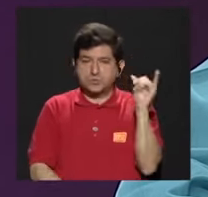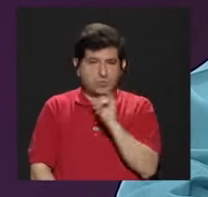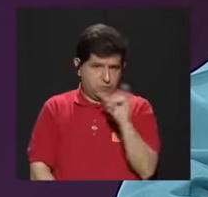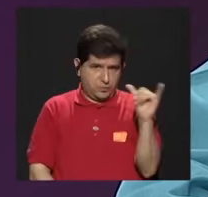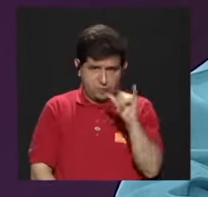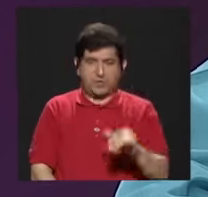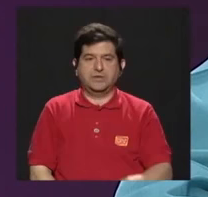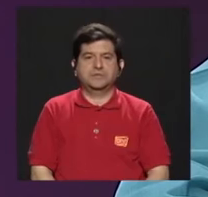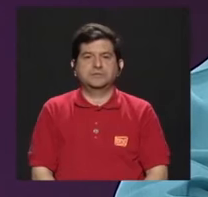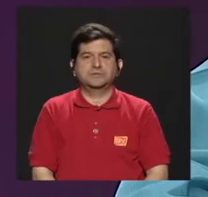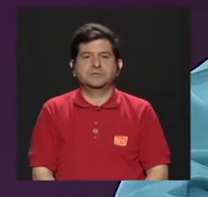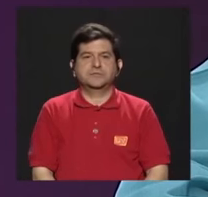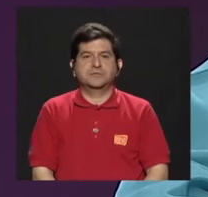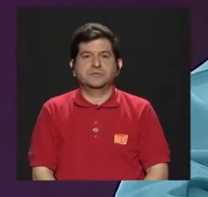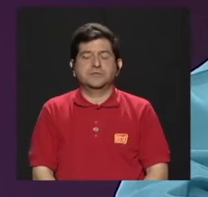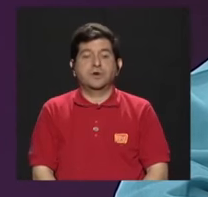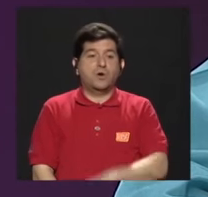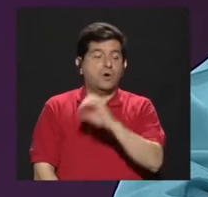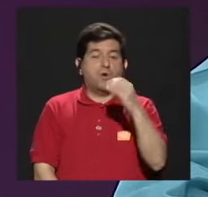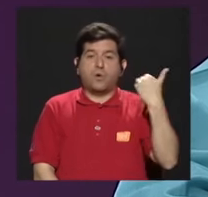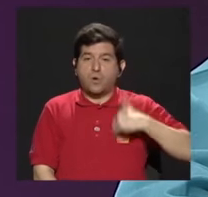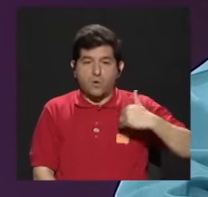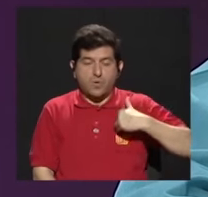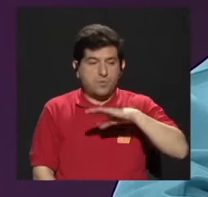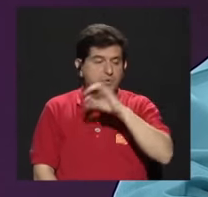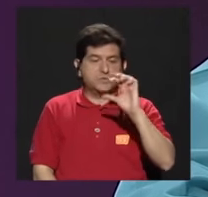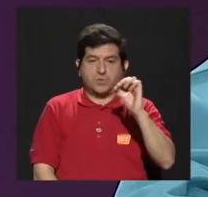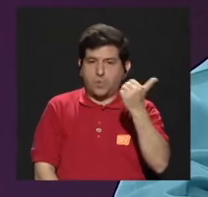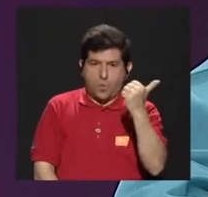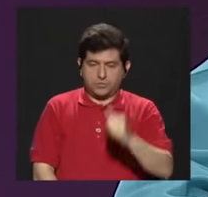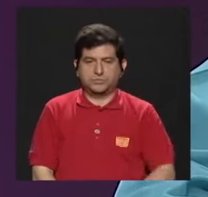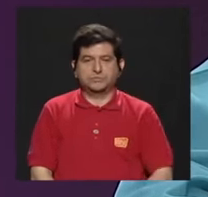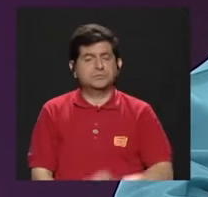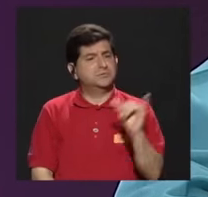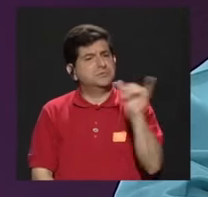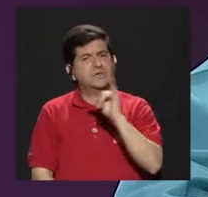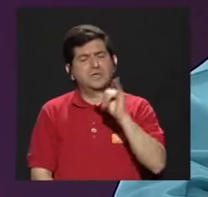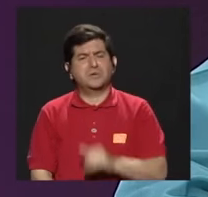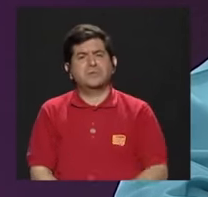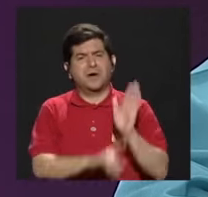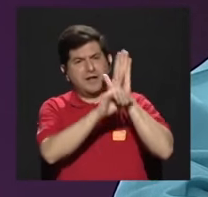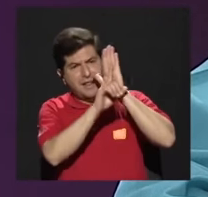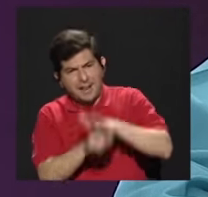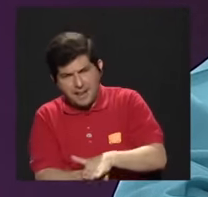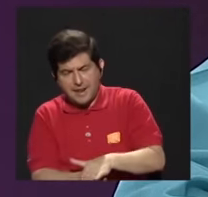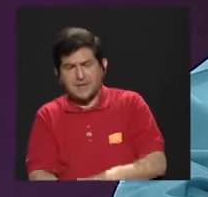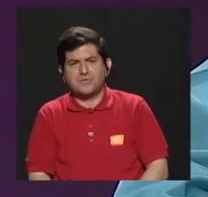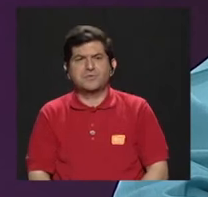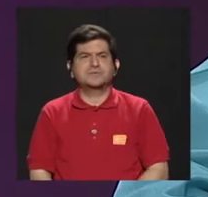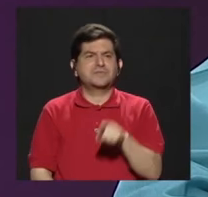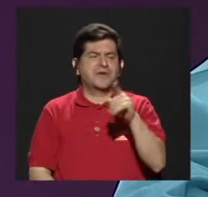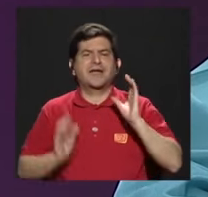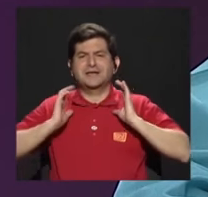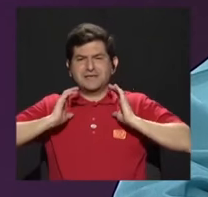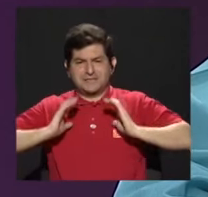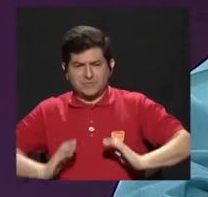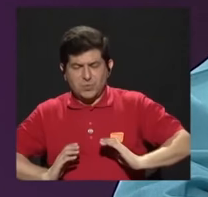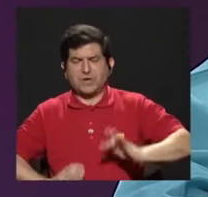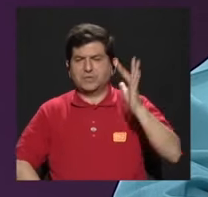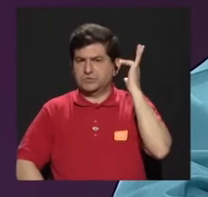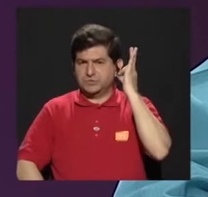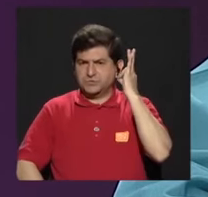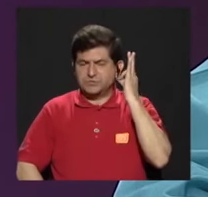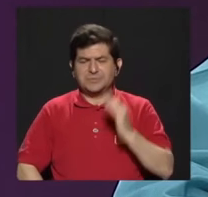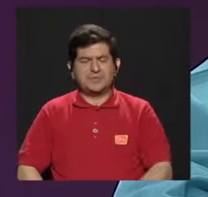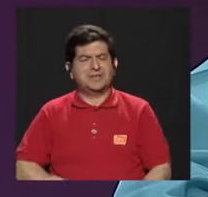también, uh-huh. Por parte de hombres, por parte, etcétera, etcétera, y que también el acoso entonces parte por aquellos cuerpos que han sido